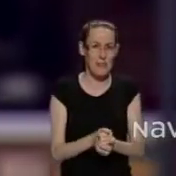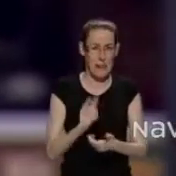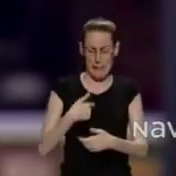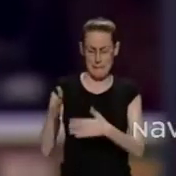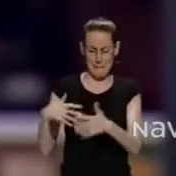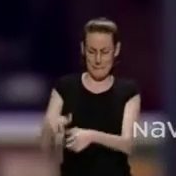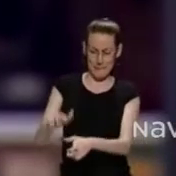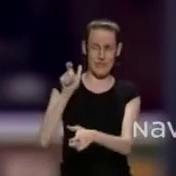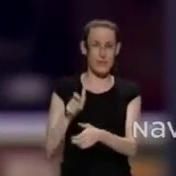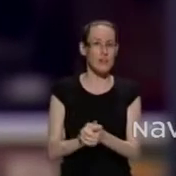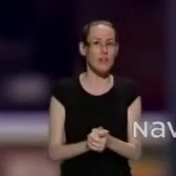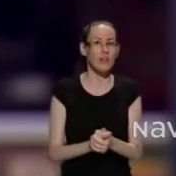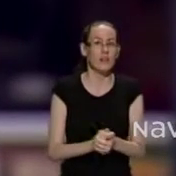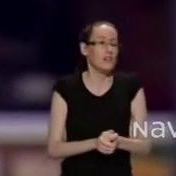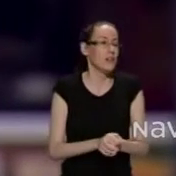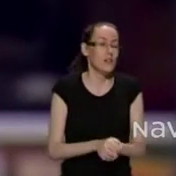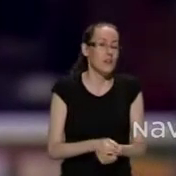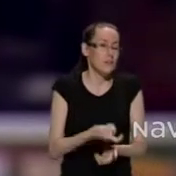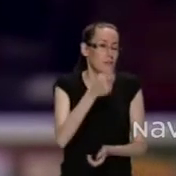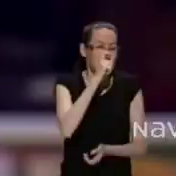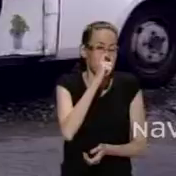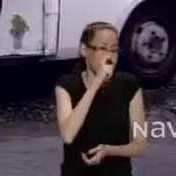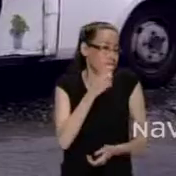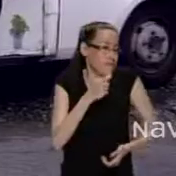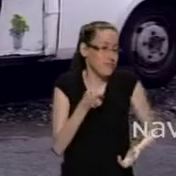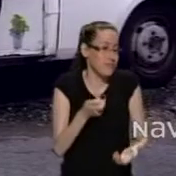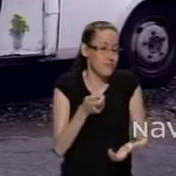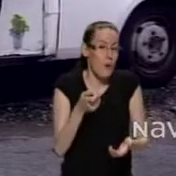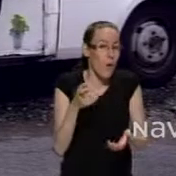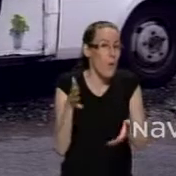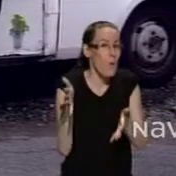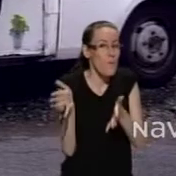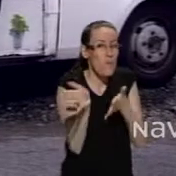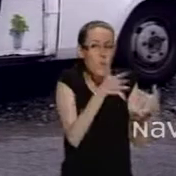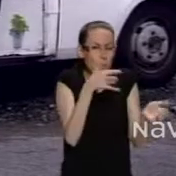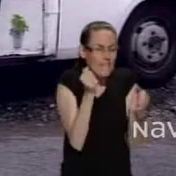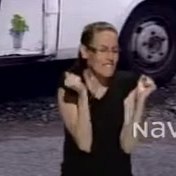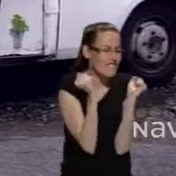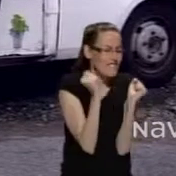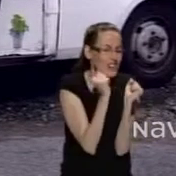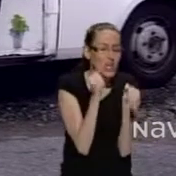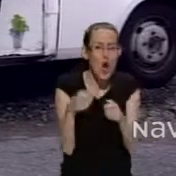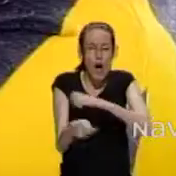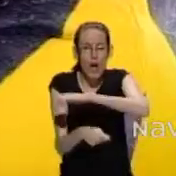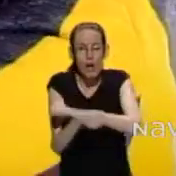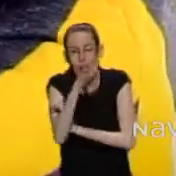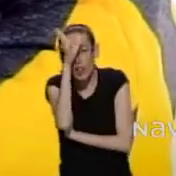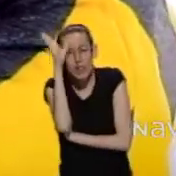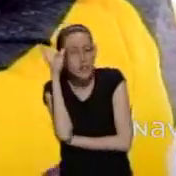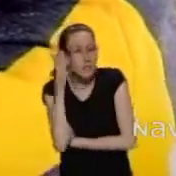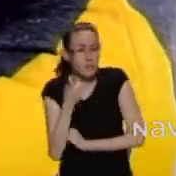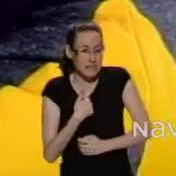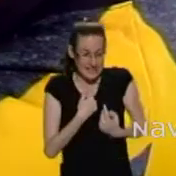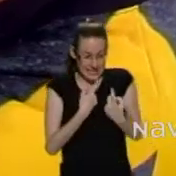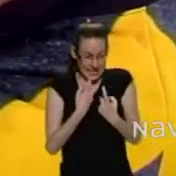En marzo es de pasar mucho frío, en agosto de pasar mucho calor, pero hay que estar. Pasa gente y necesita